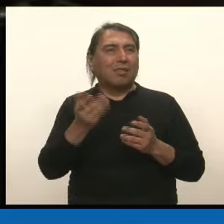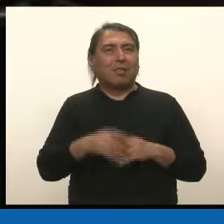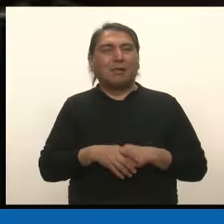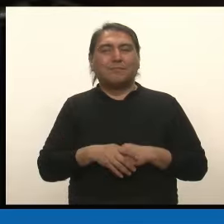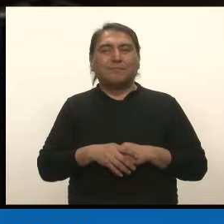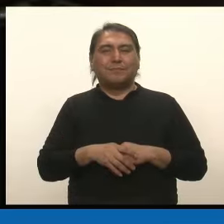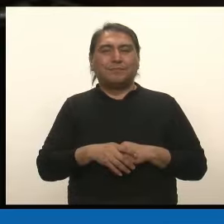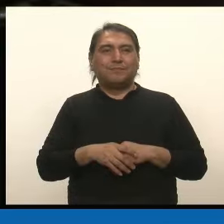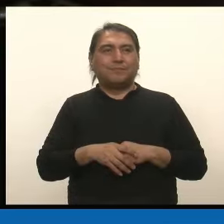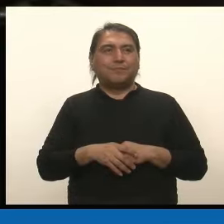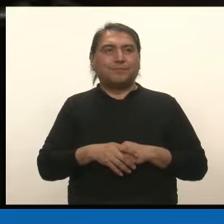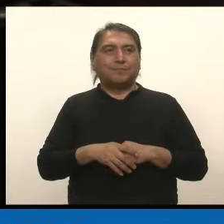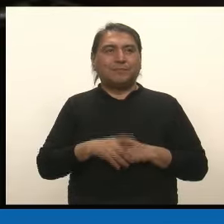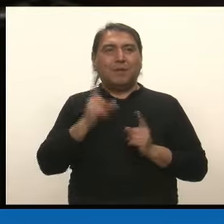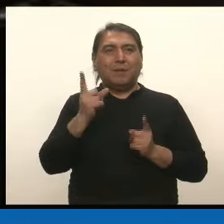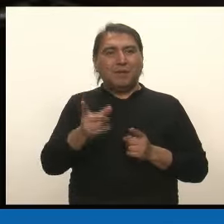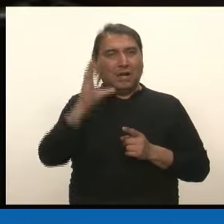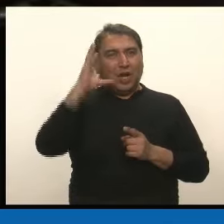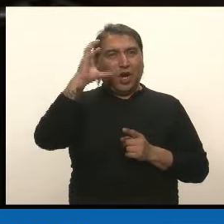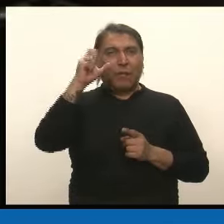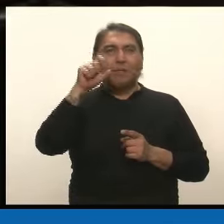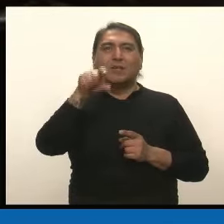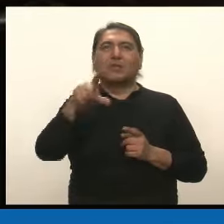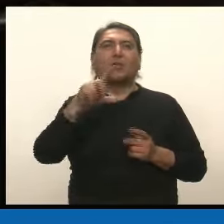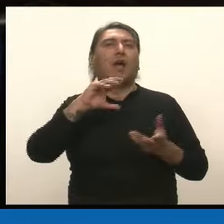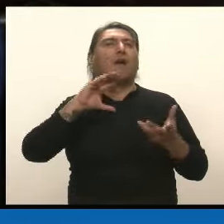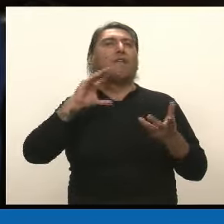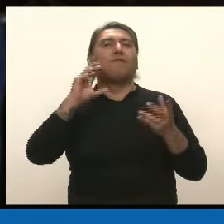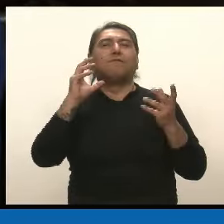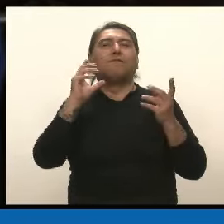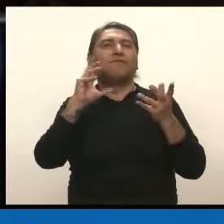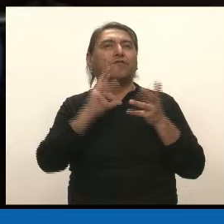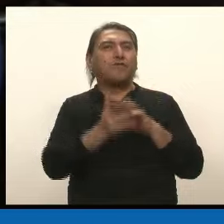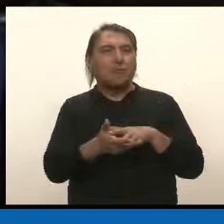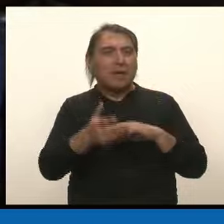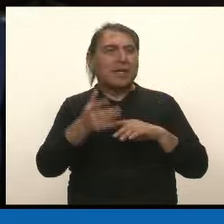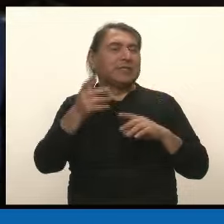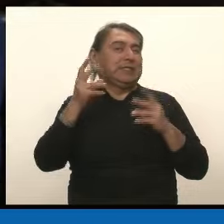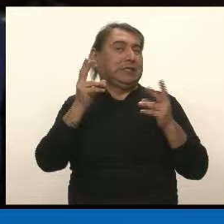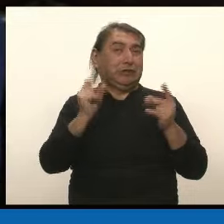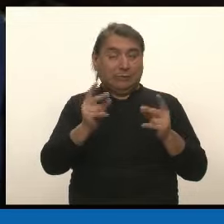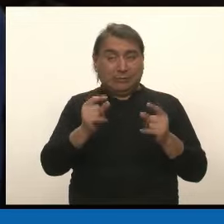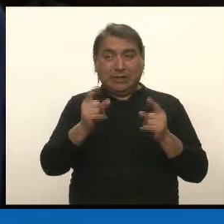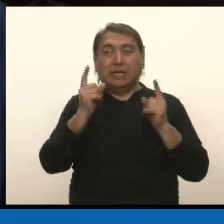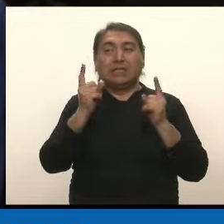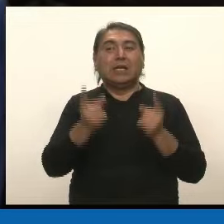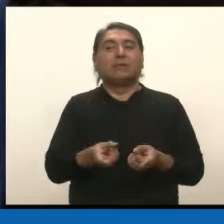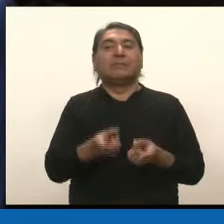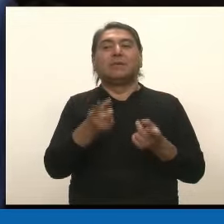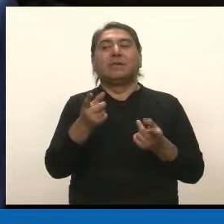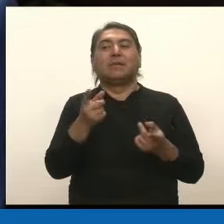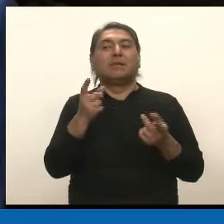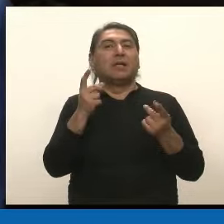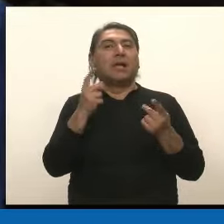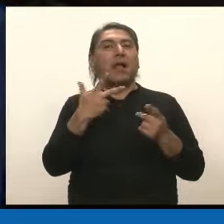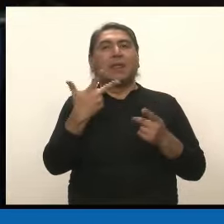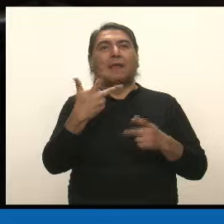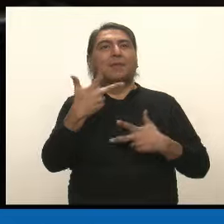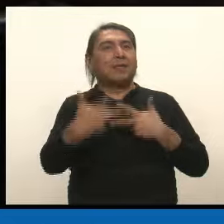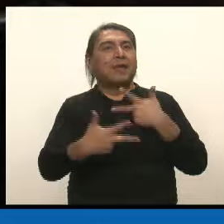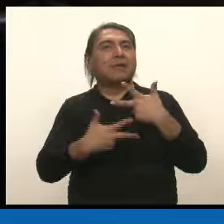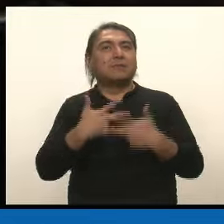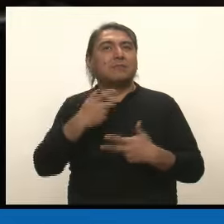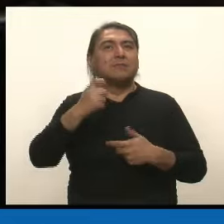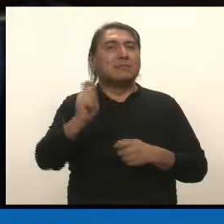2020 recordemos que bueno esa era una fórmula compleja ajustaba de manera trimestri y tenía en